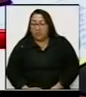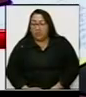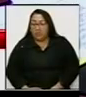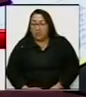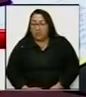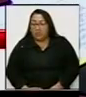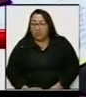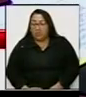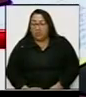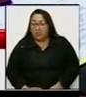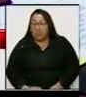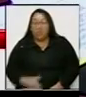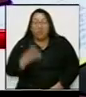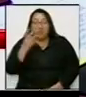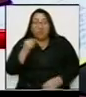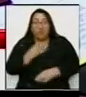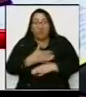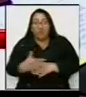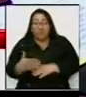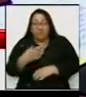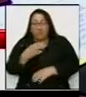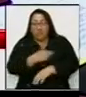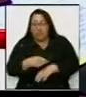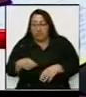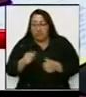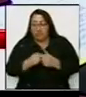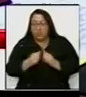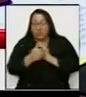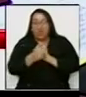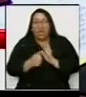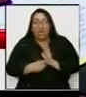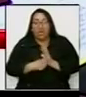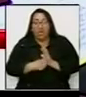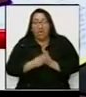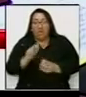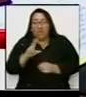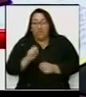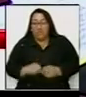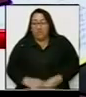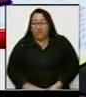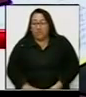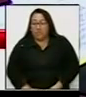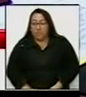Experiencia y trayectoria profesional, como se había pedido en el artículo 30.